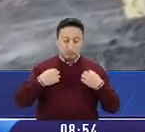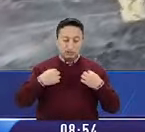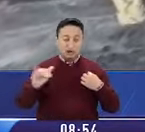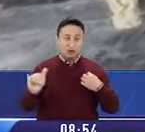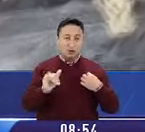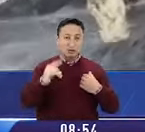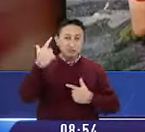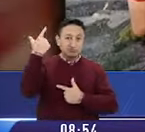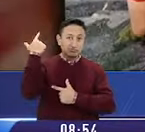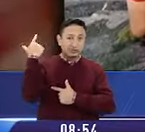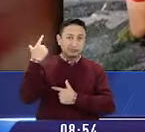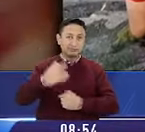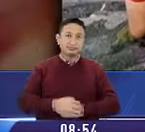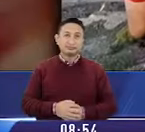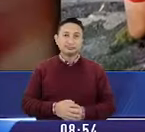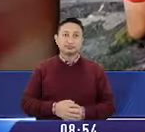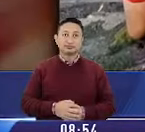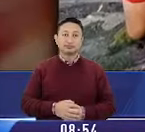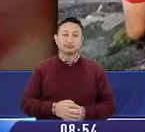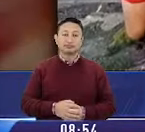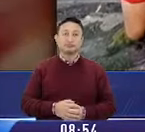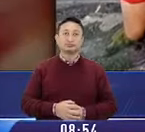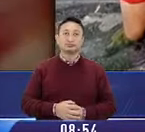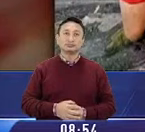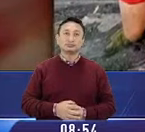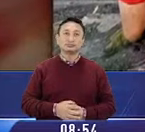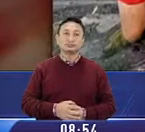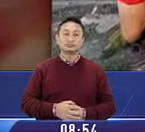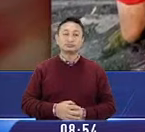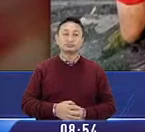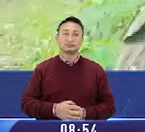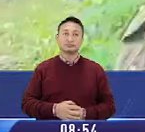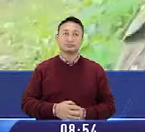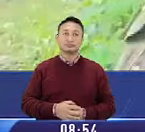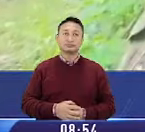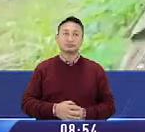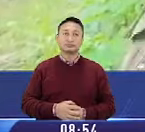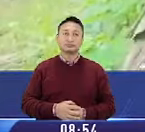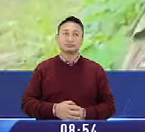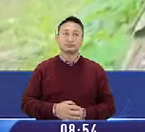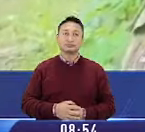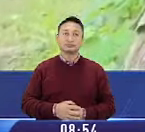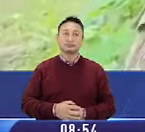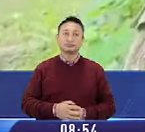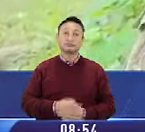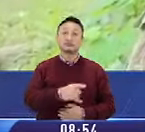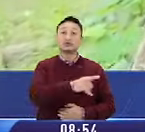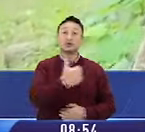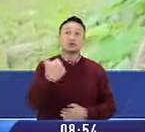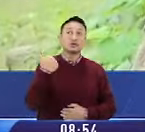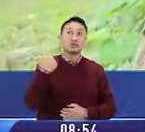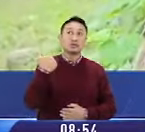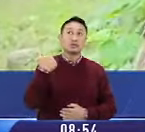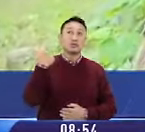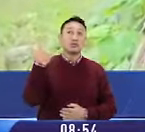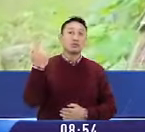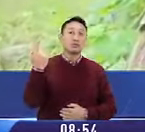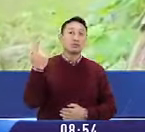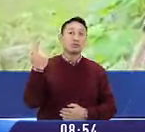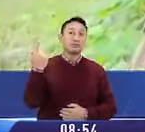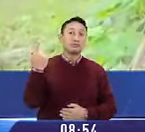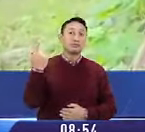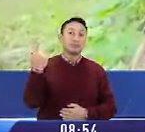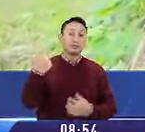que al parecer se hacían pasar por miembros de la fuerza pública. Encontrándose en su poder un revólver,